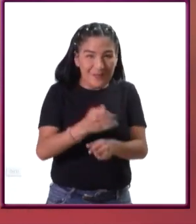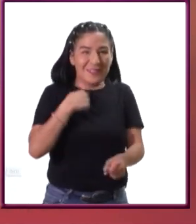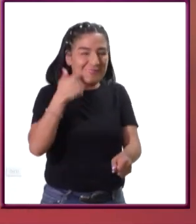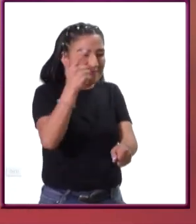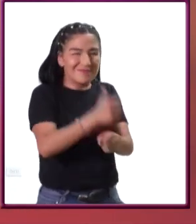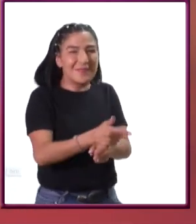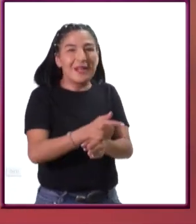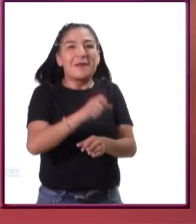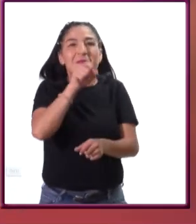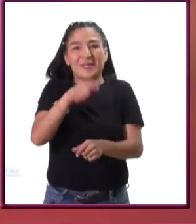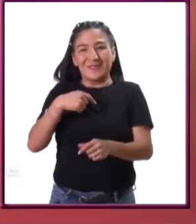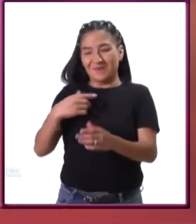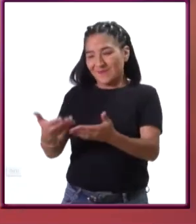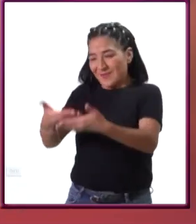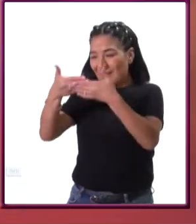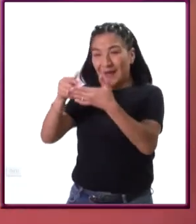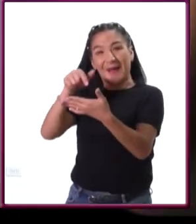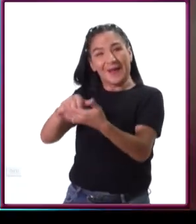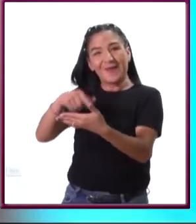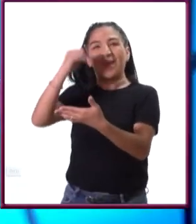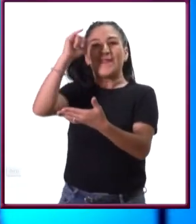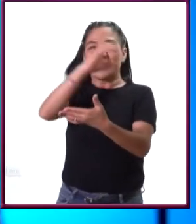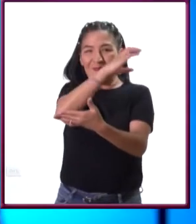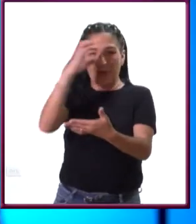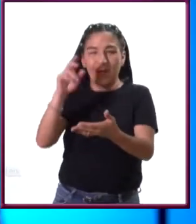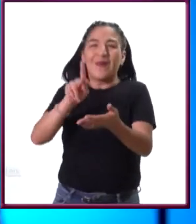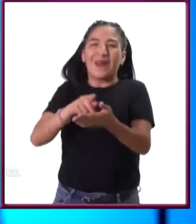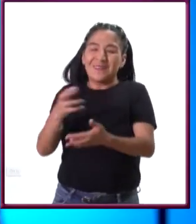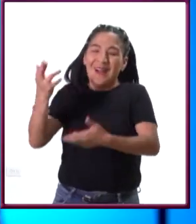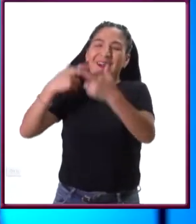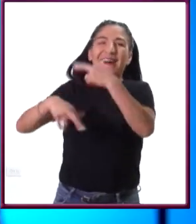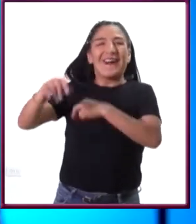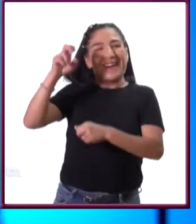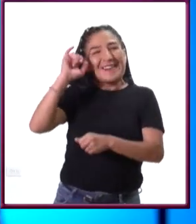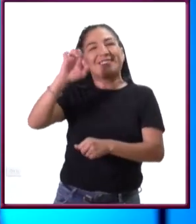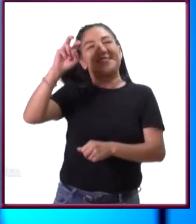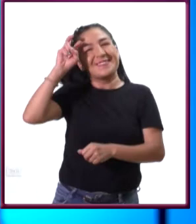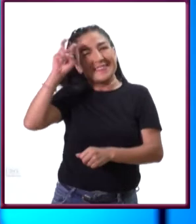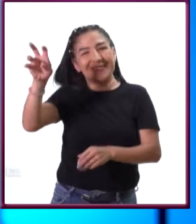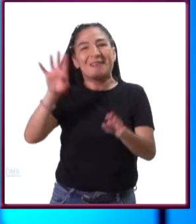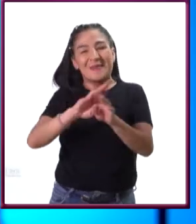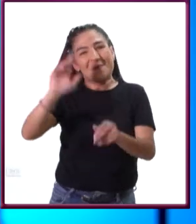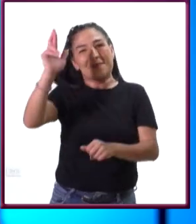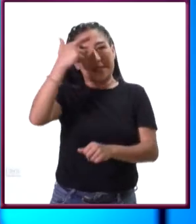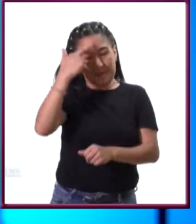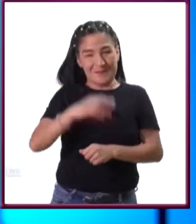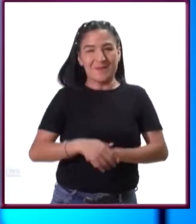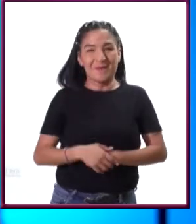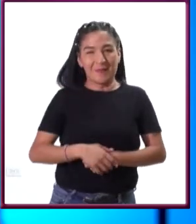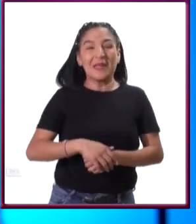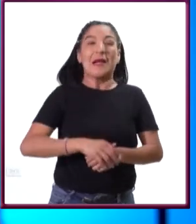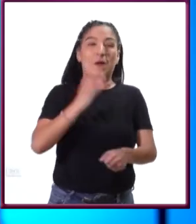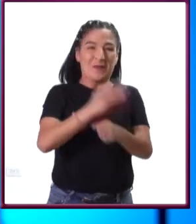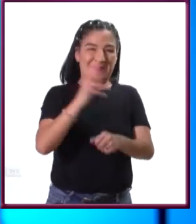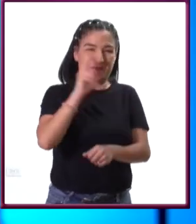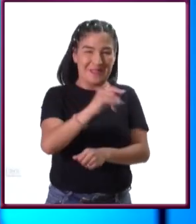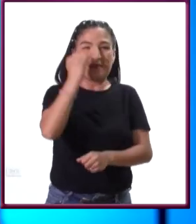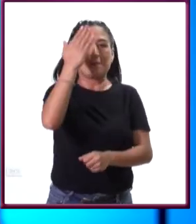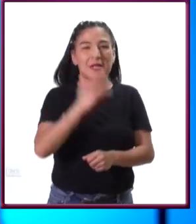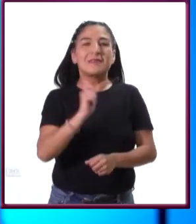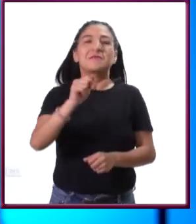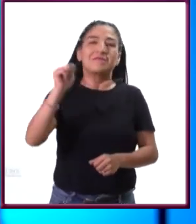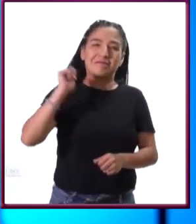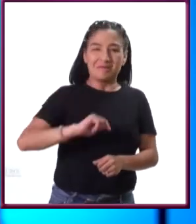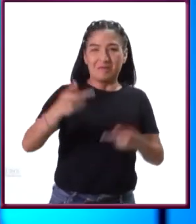misma imagen una y otra vez. En las siguientes imágenes vemos a algunas personas durante la década de los